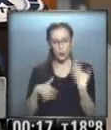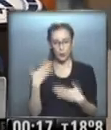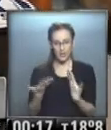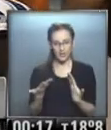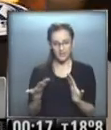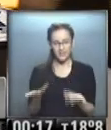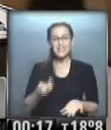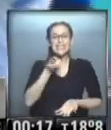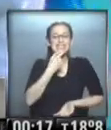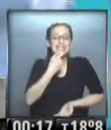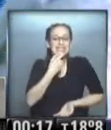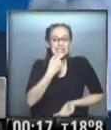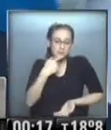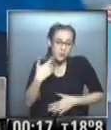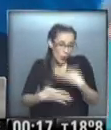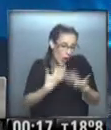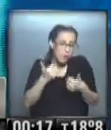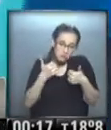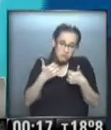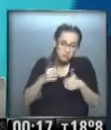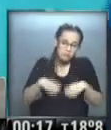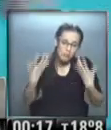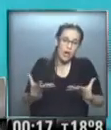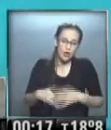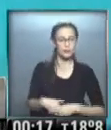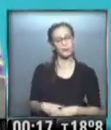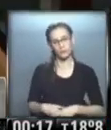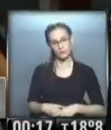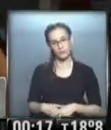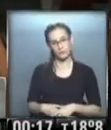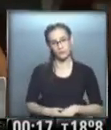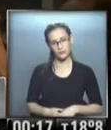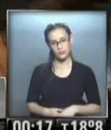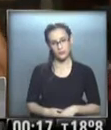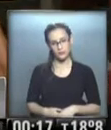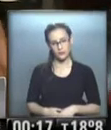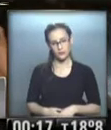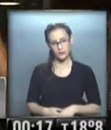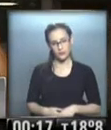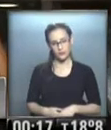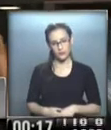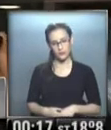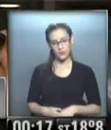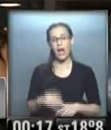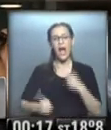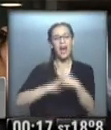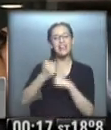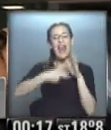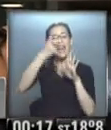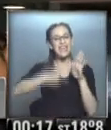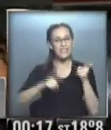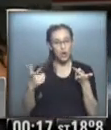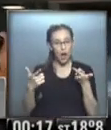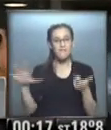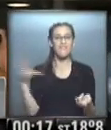si toca, dar lo mejor. Pero bueno, hay que seguir mostrando hasta el final, hasta que Alejandro no dé la lista, nadie sabe quién está, si está confirmado o